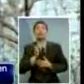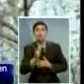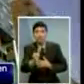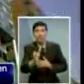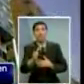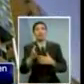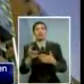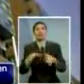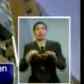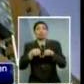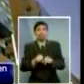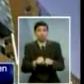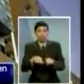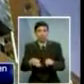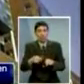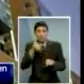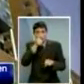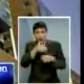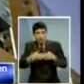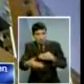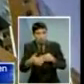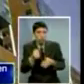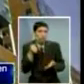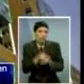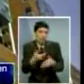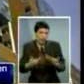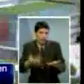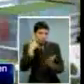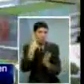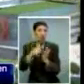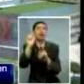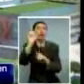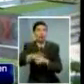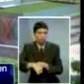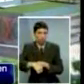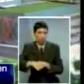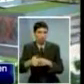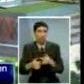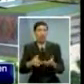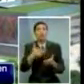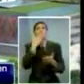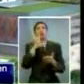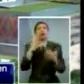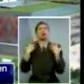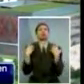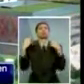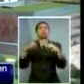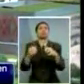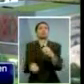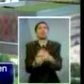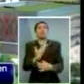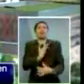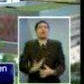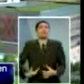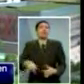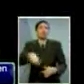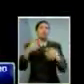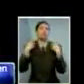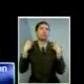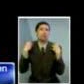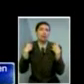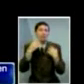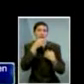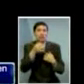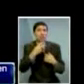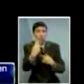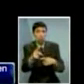hizo en la etapa final del gobierno, cuando no hubiera sido quizás más prudente haberle dejado la decisión al gobierno siguiente, al de Michelle Bachelet, considerando además que en su